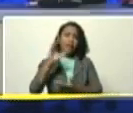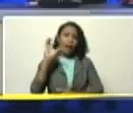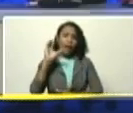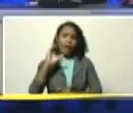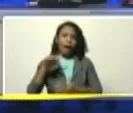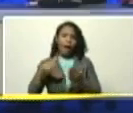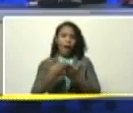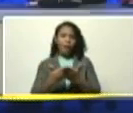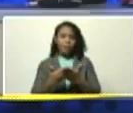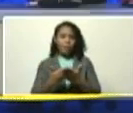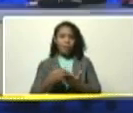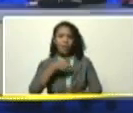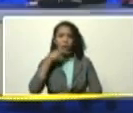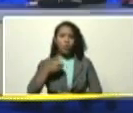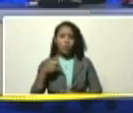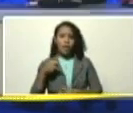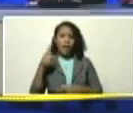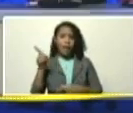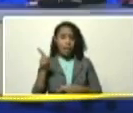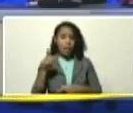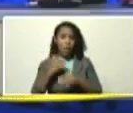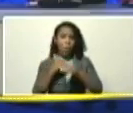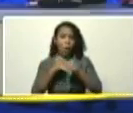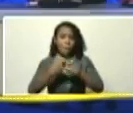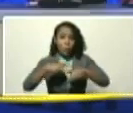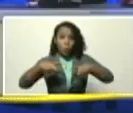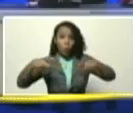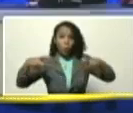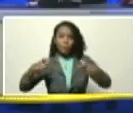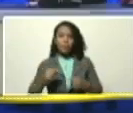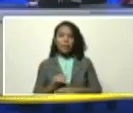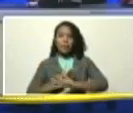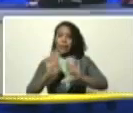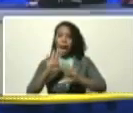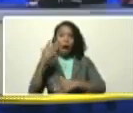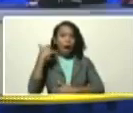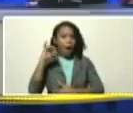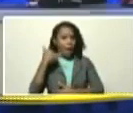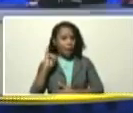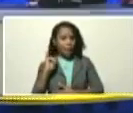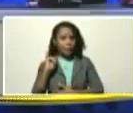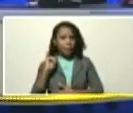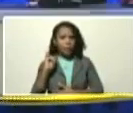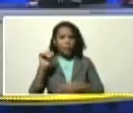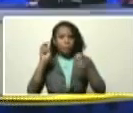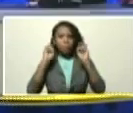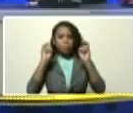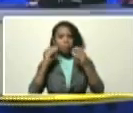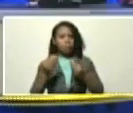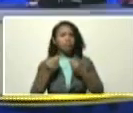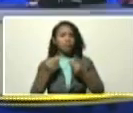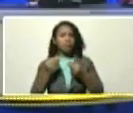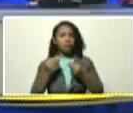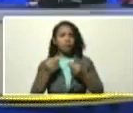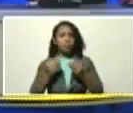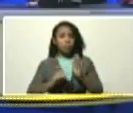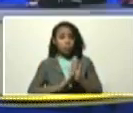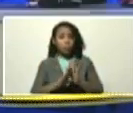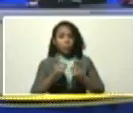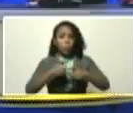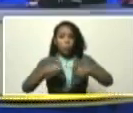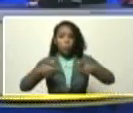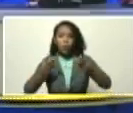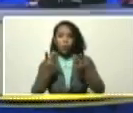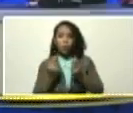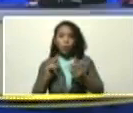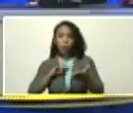Moscú lo que va es creciendo. Ya estamos en condiciones para aumentar el